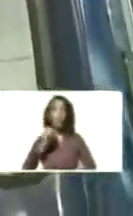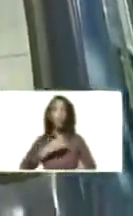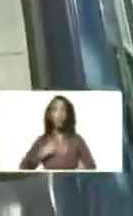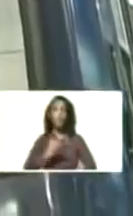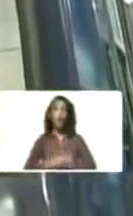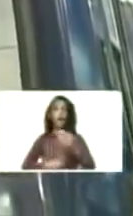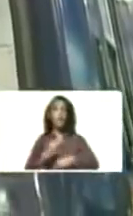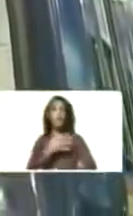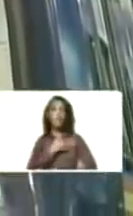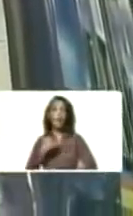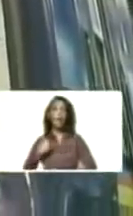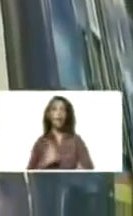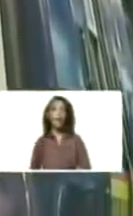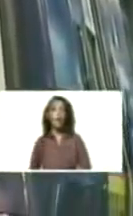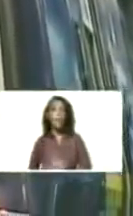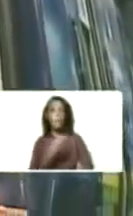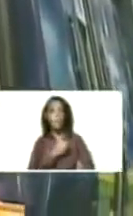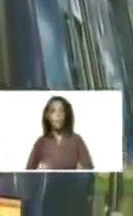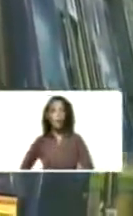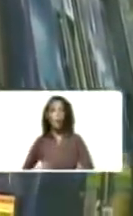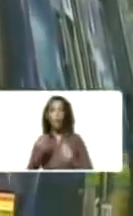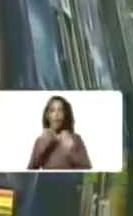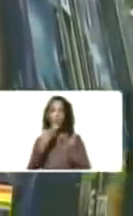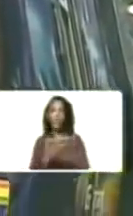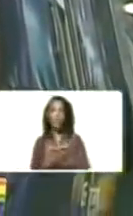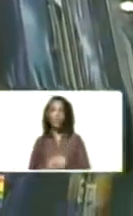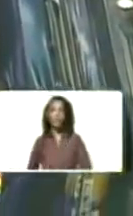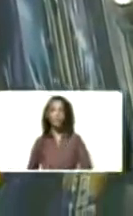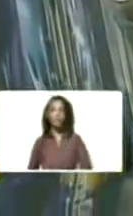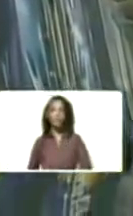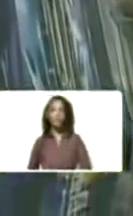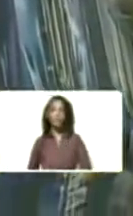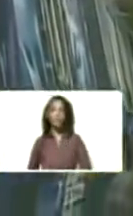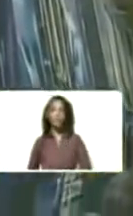y queremos. Presidente, muchísimas gracias.